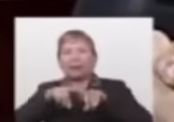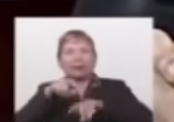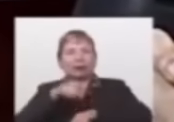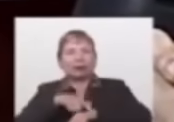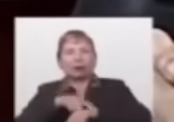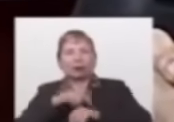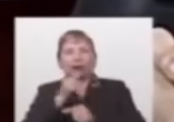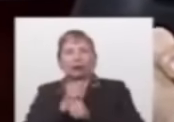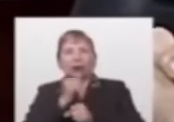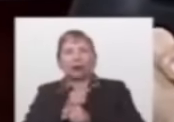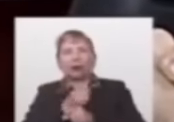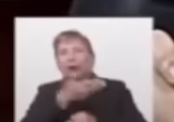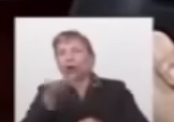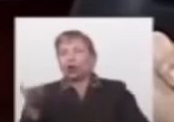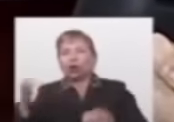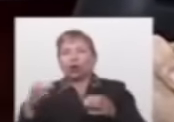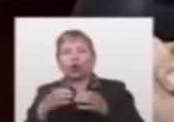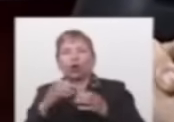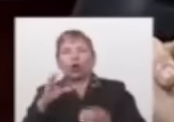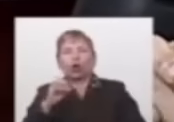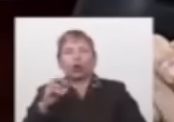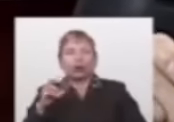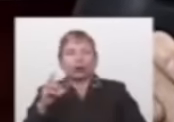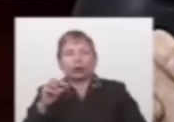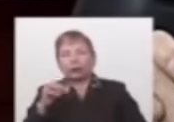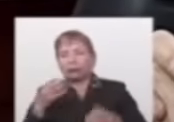horas de trabajo también de los otros coordinadores.